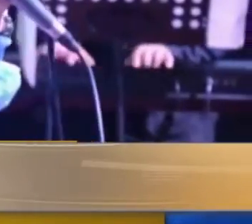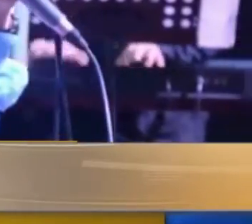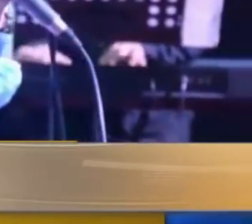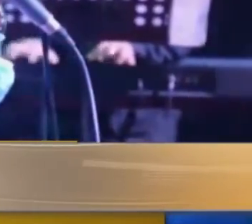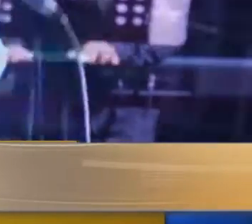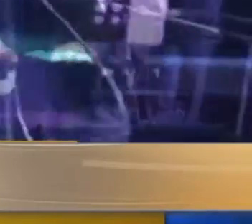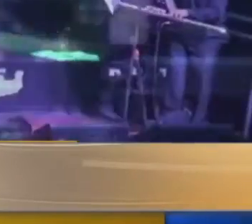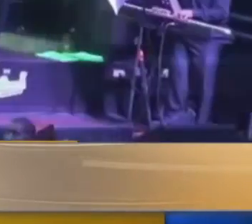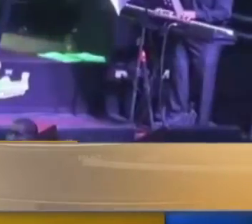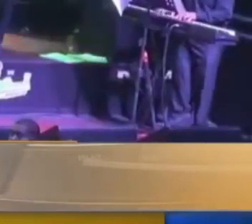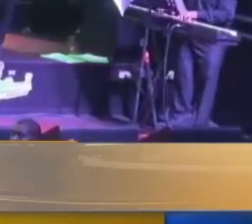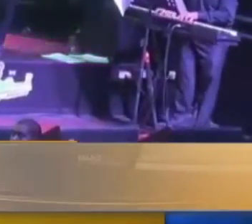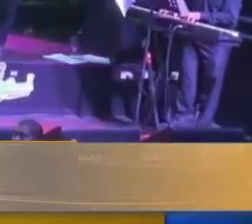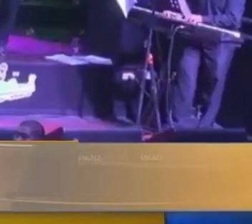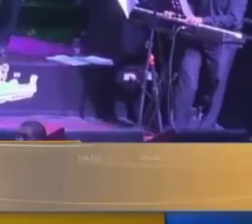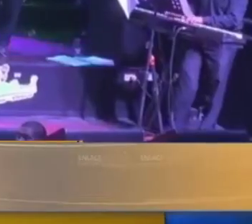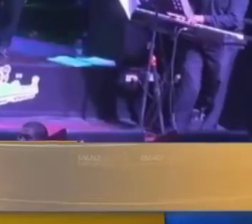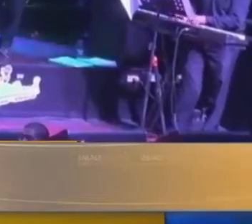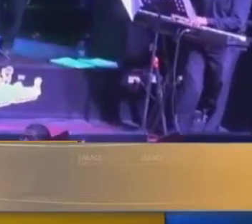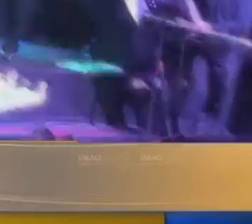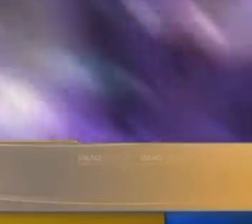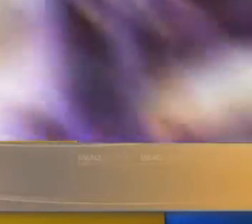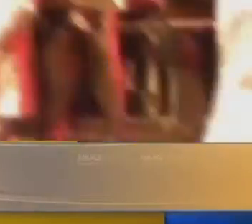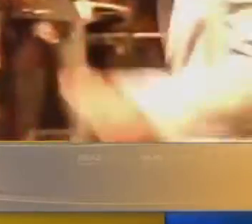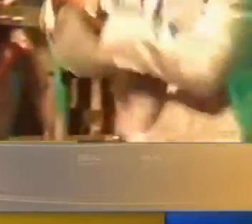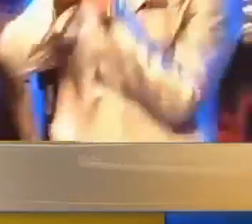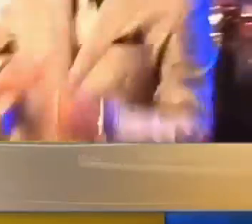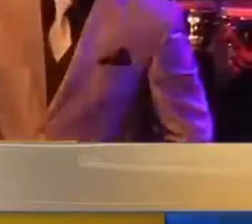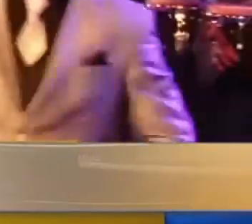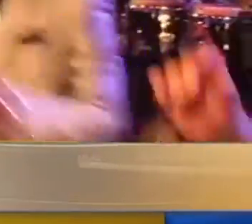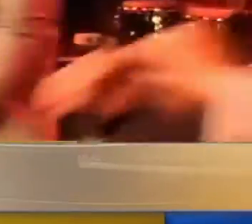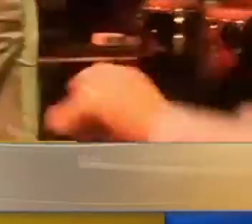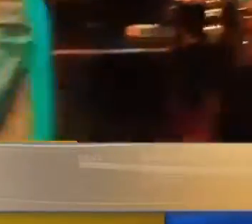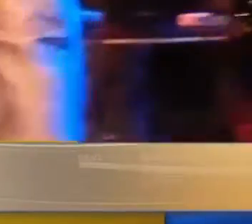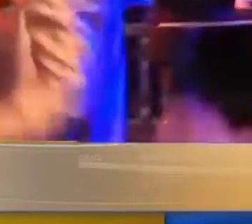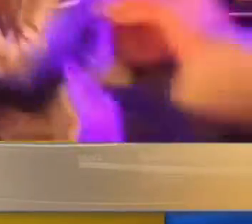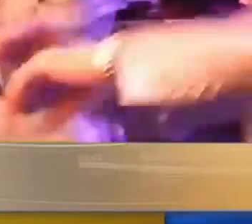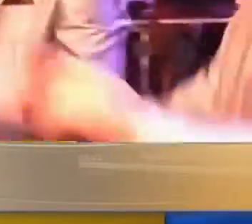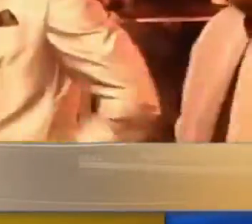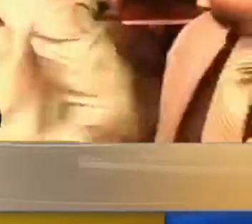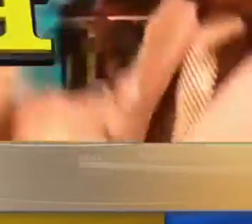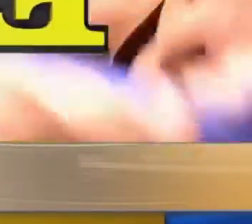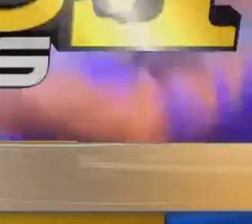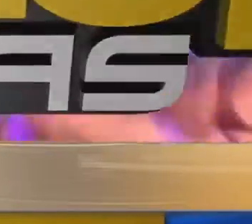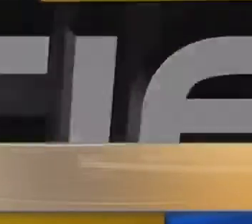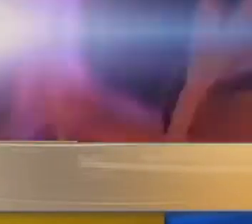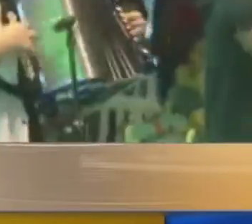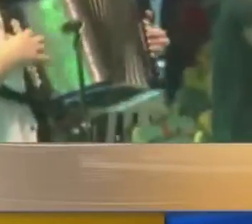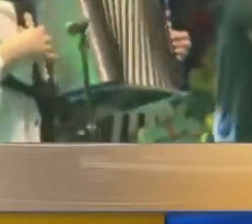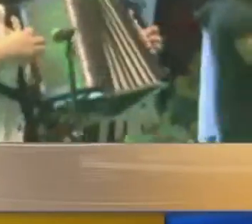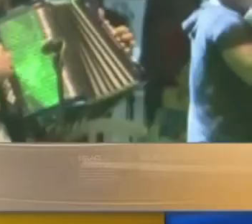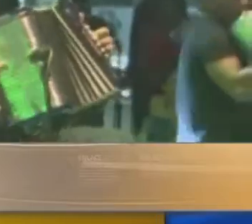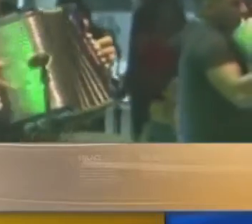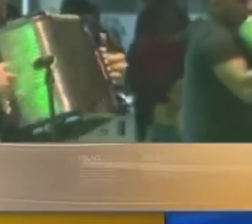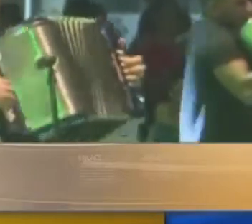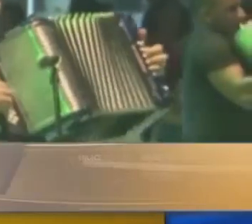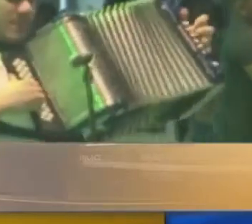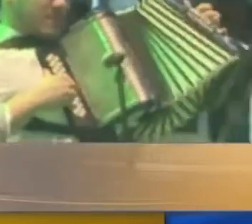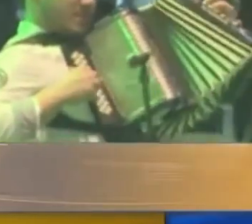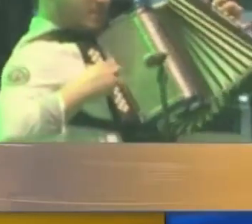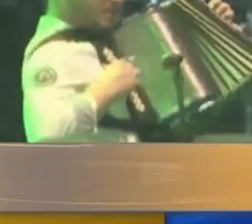Amistad. El merengue, la salsa y el vallenato estarán en tarima este sábado 17 de septiembre desde las 7 de la noche. Los vallenatos